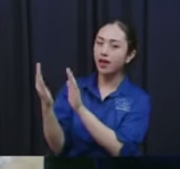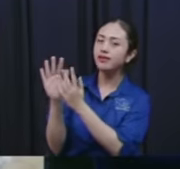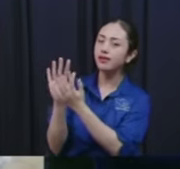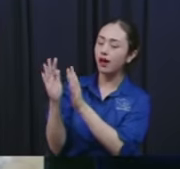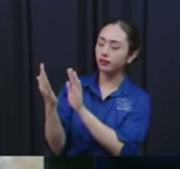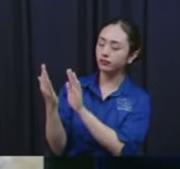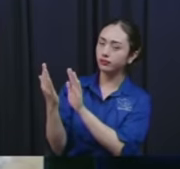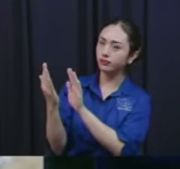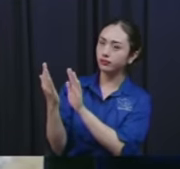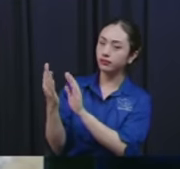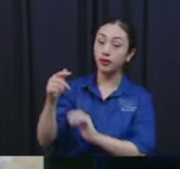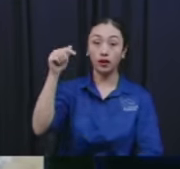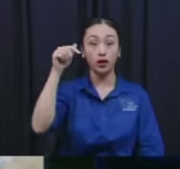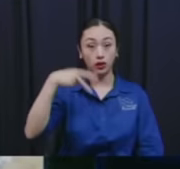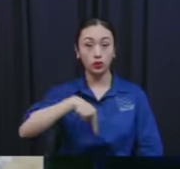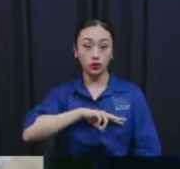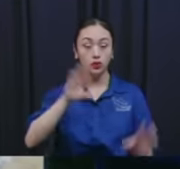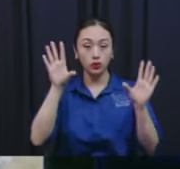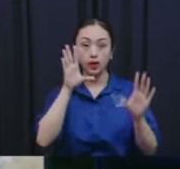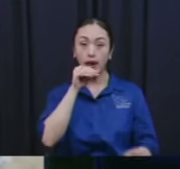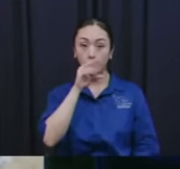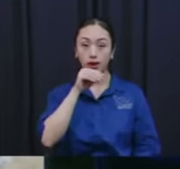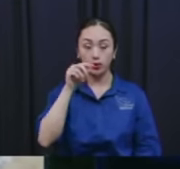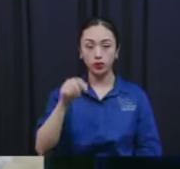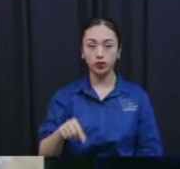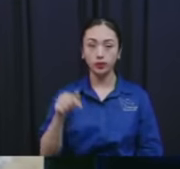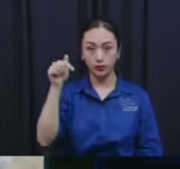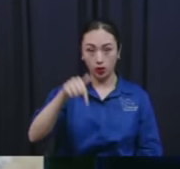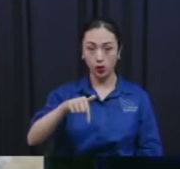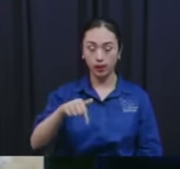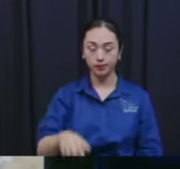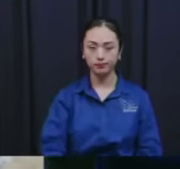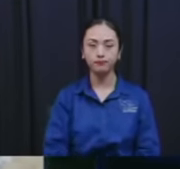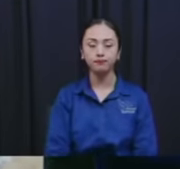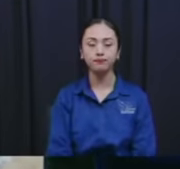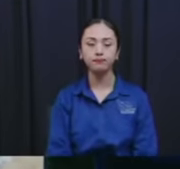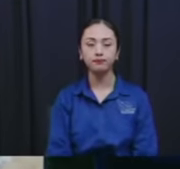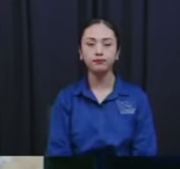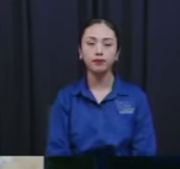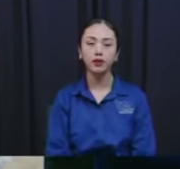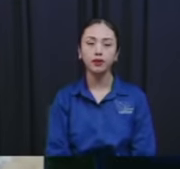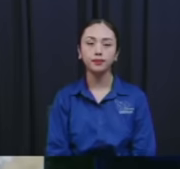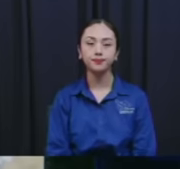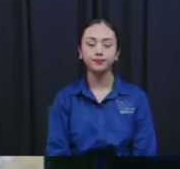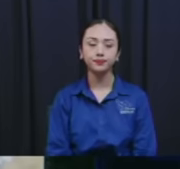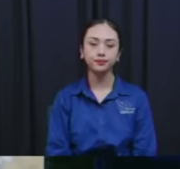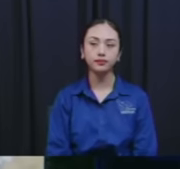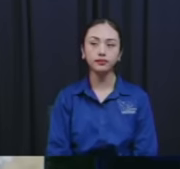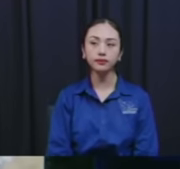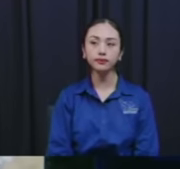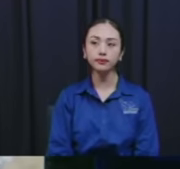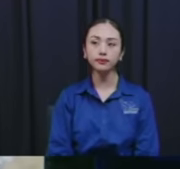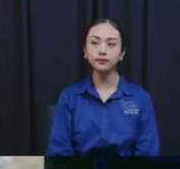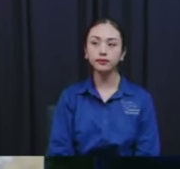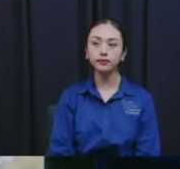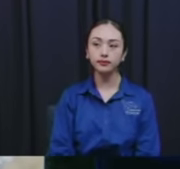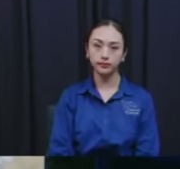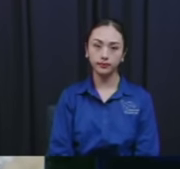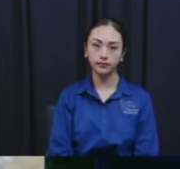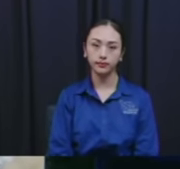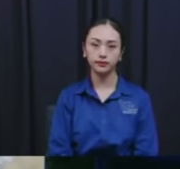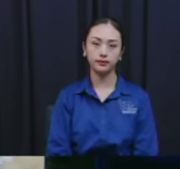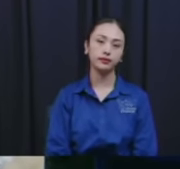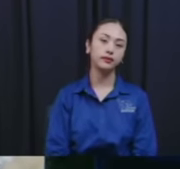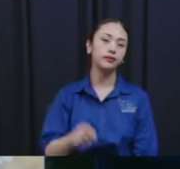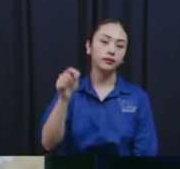platicando todo este día bueno lo que hemos estado haciendo francamente es metiendo el dedo en el